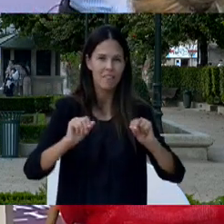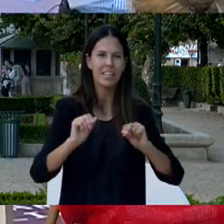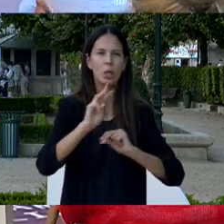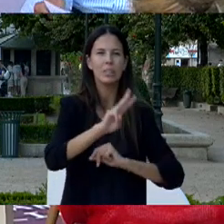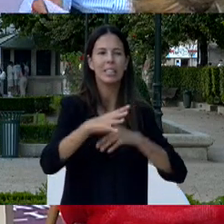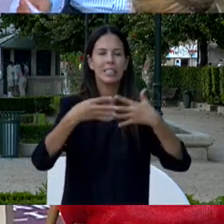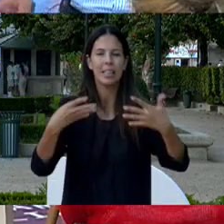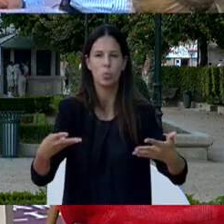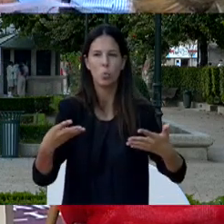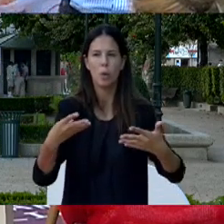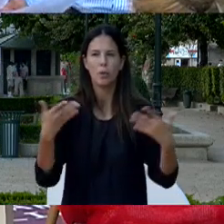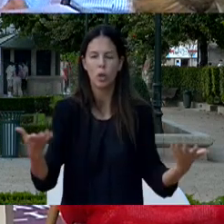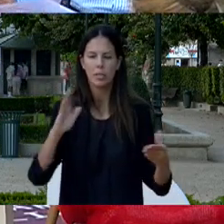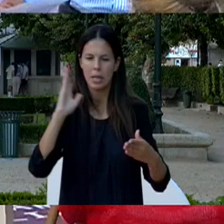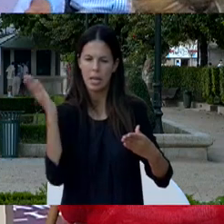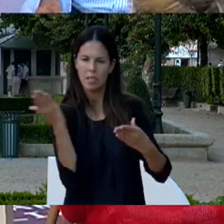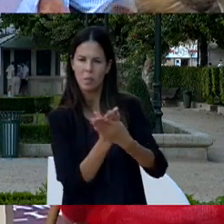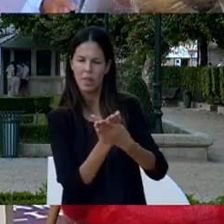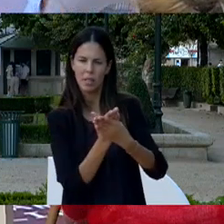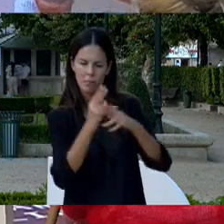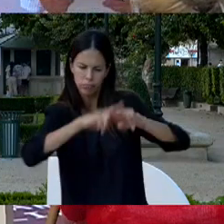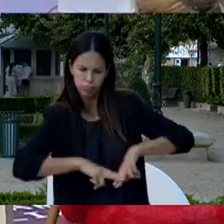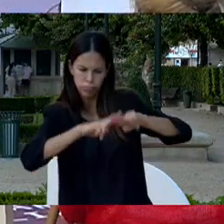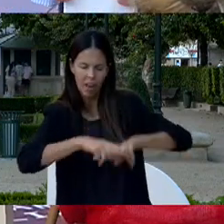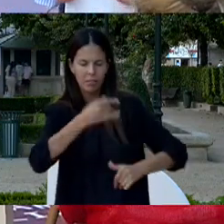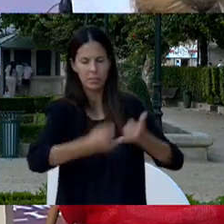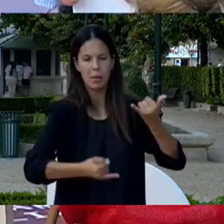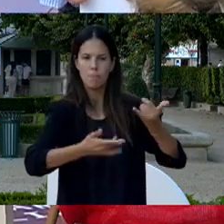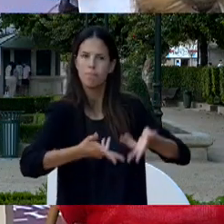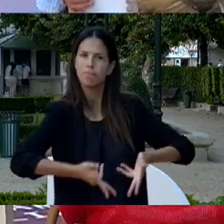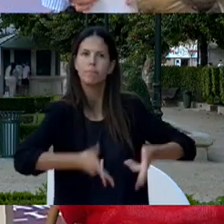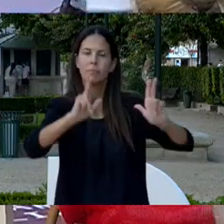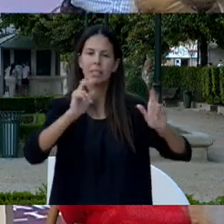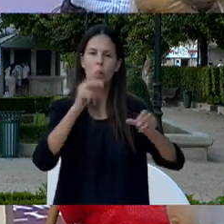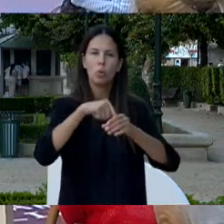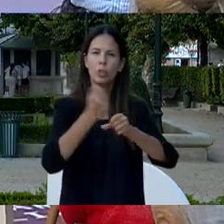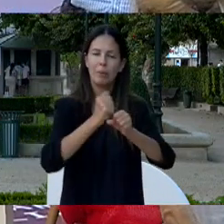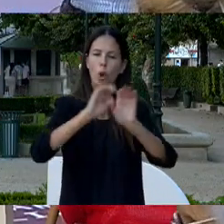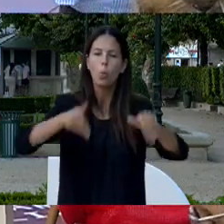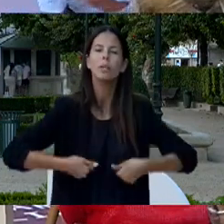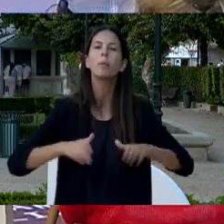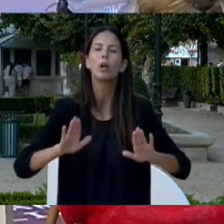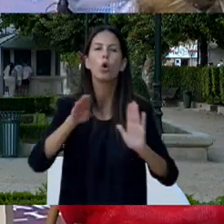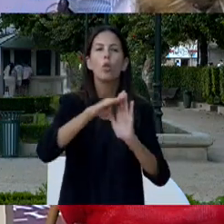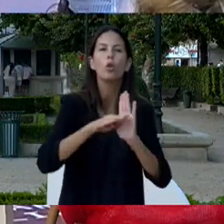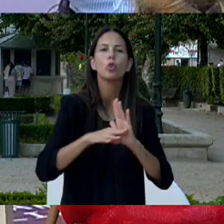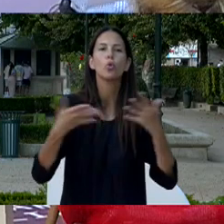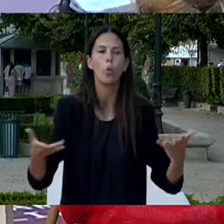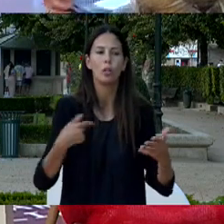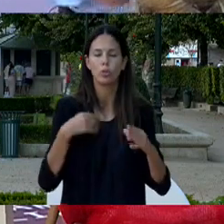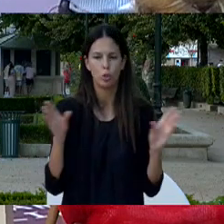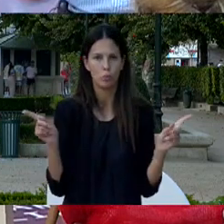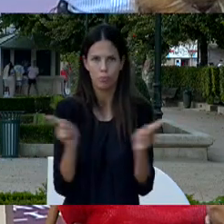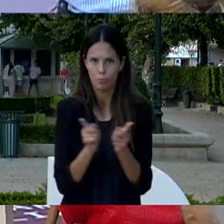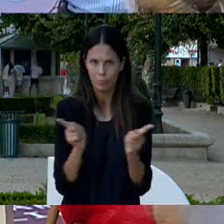bueno, revísase o seu expediente e permitenlle voltar ao seu posto, pero en que condicións? Pois vou ser breve,